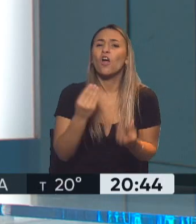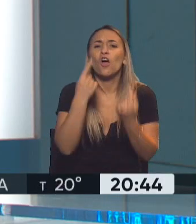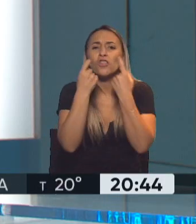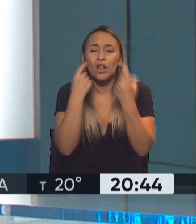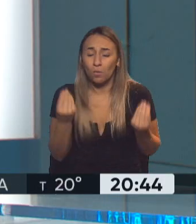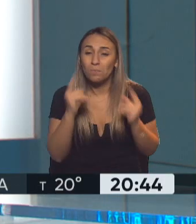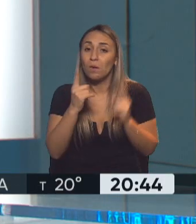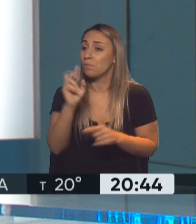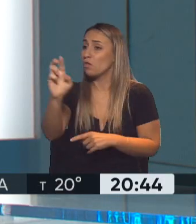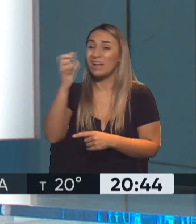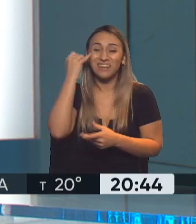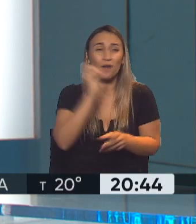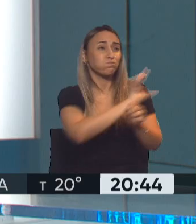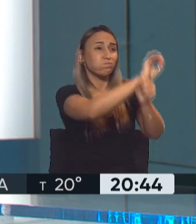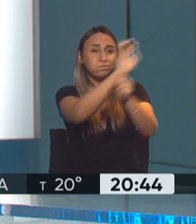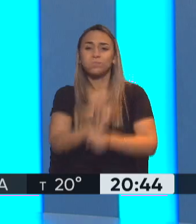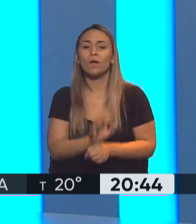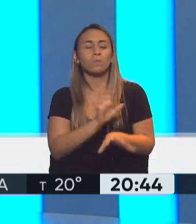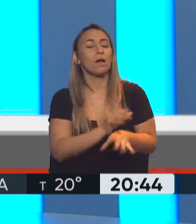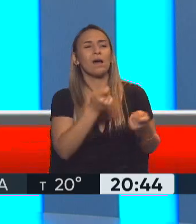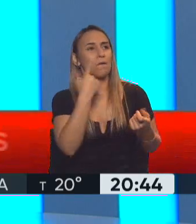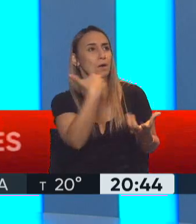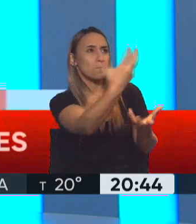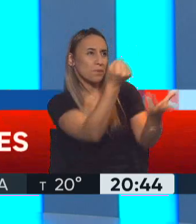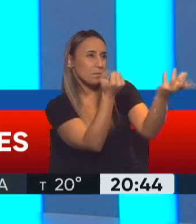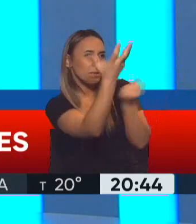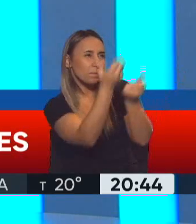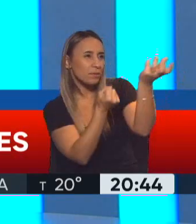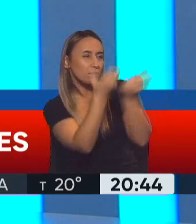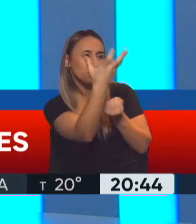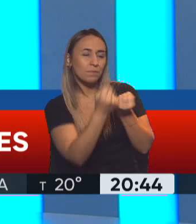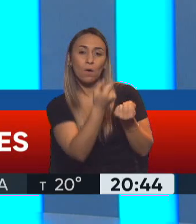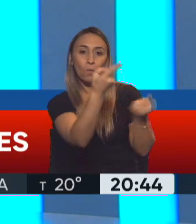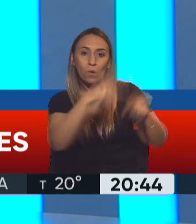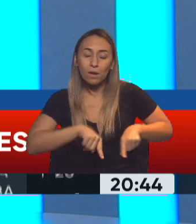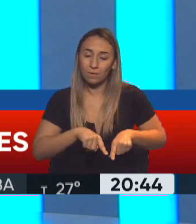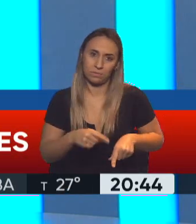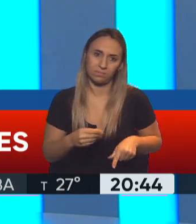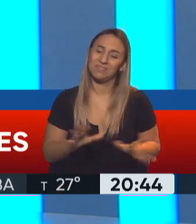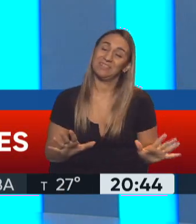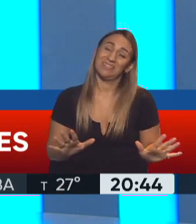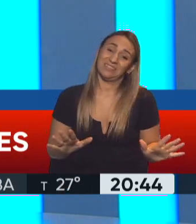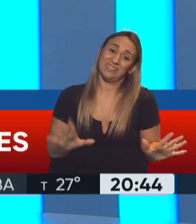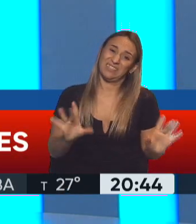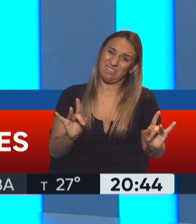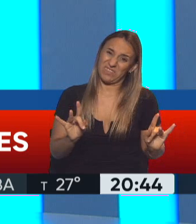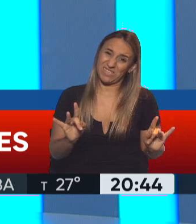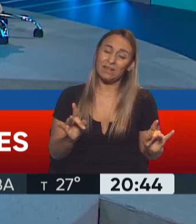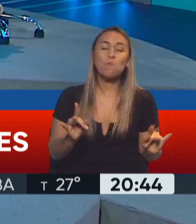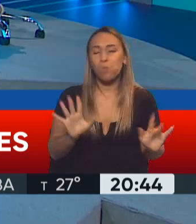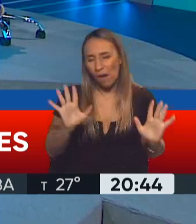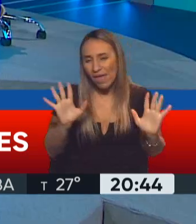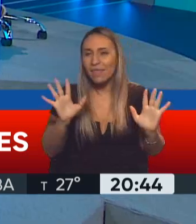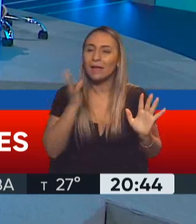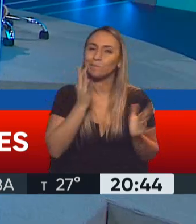me parece a mí no simplemente puede haber algún incentivo claro pero también los dejo no no me parece que está pensada